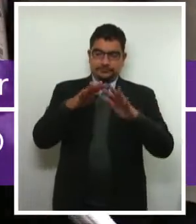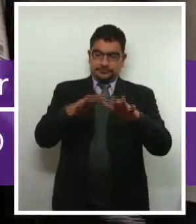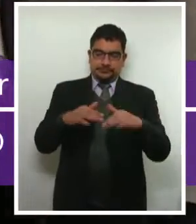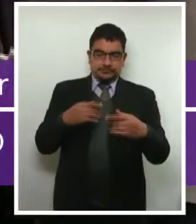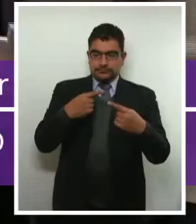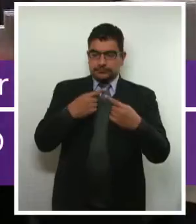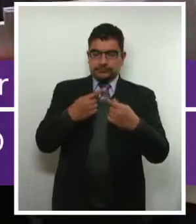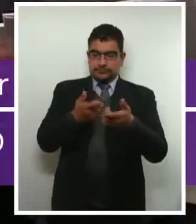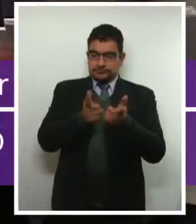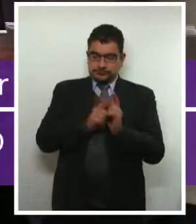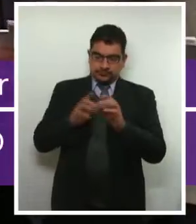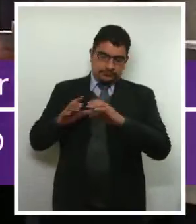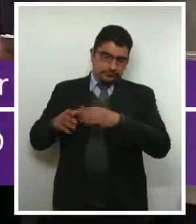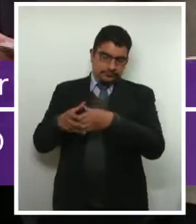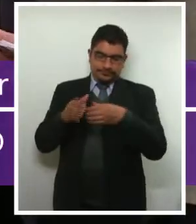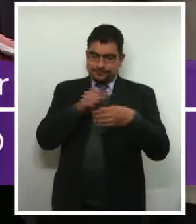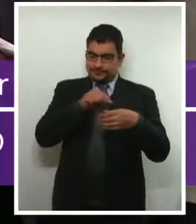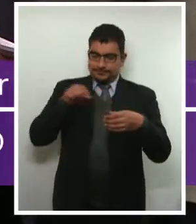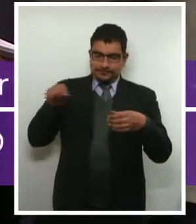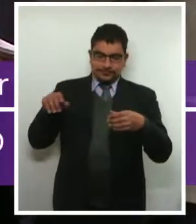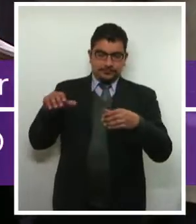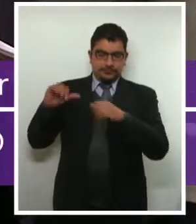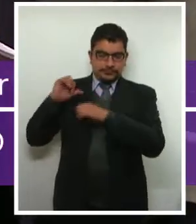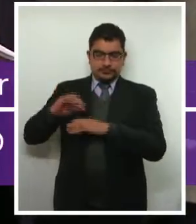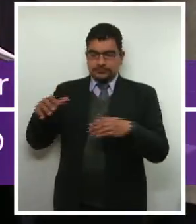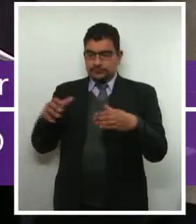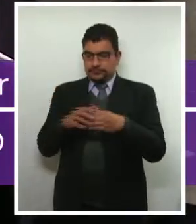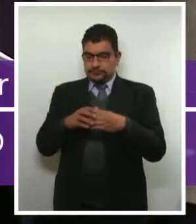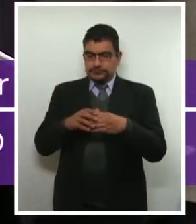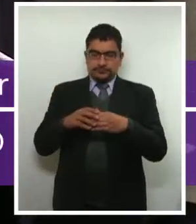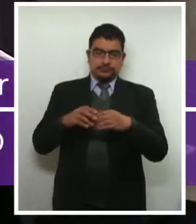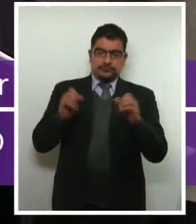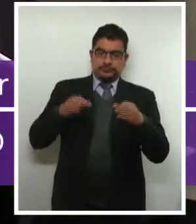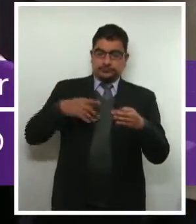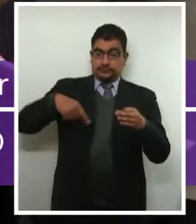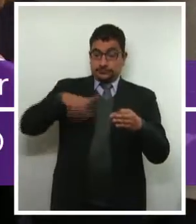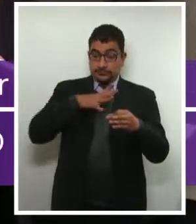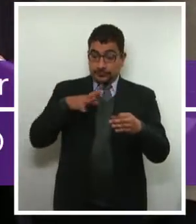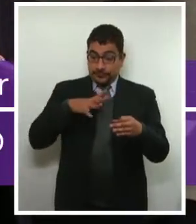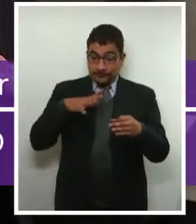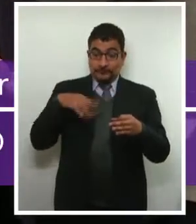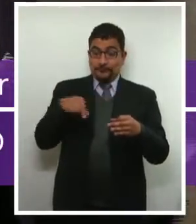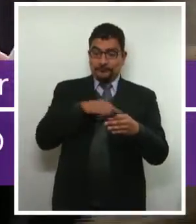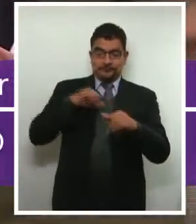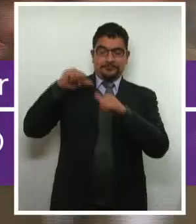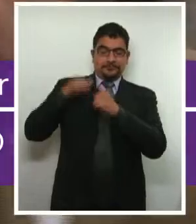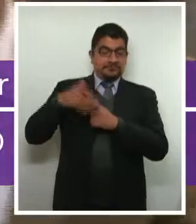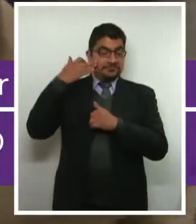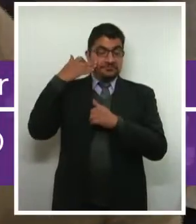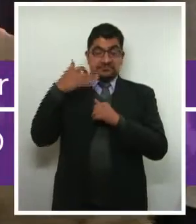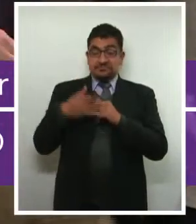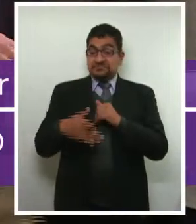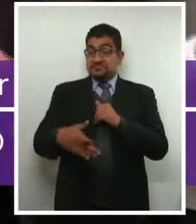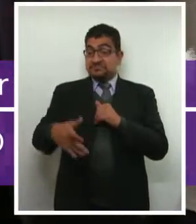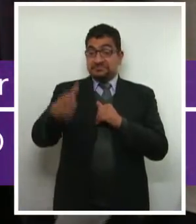Consejo Ciudadano tuviera una permanencia que lo burocratizara y que no tuviera una acción